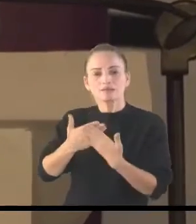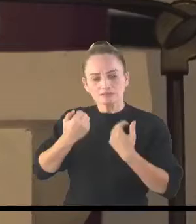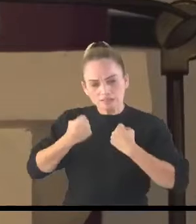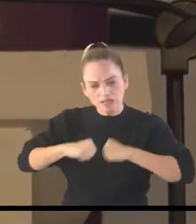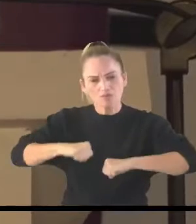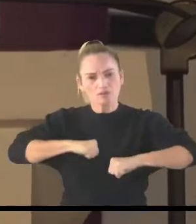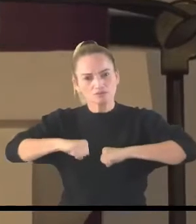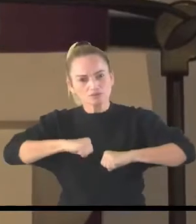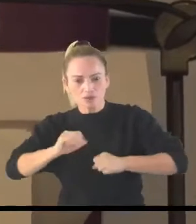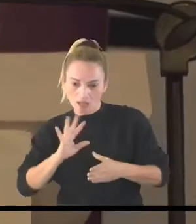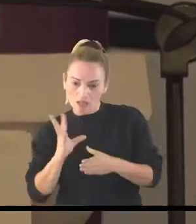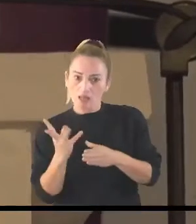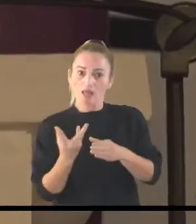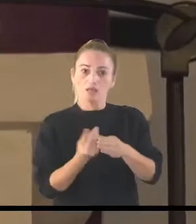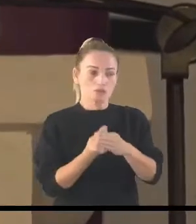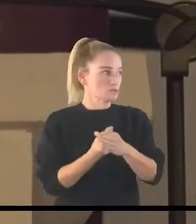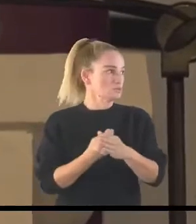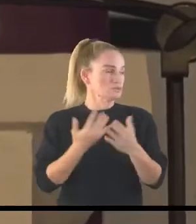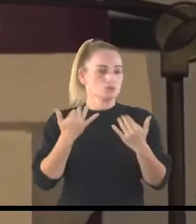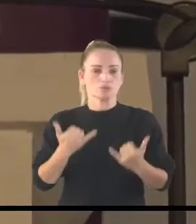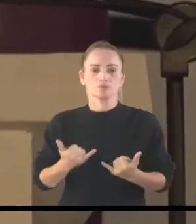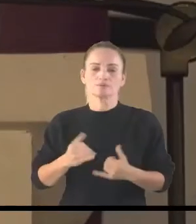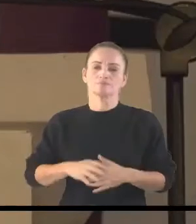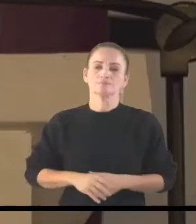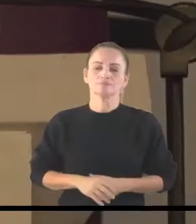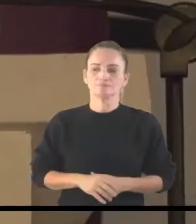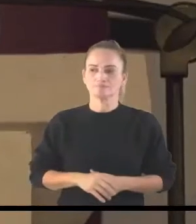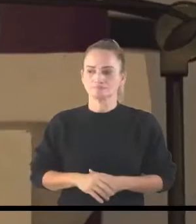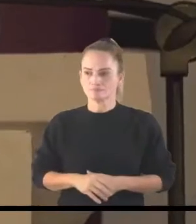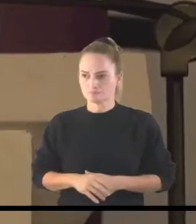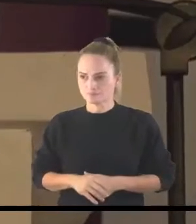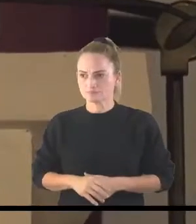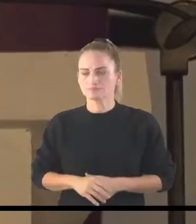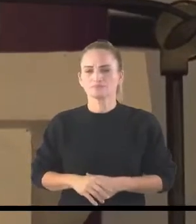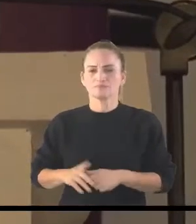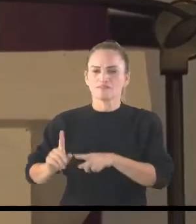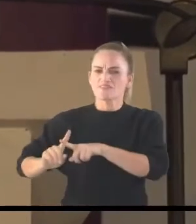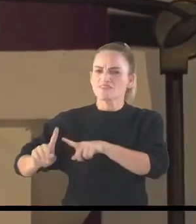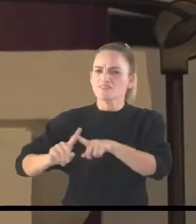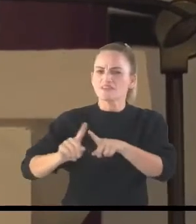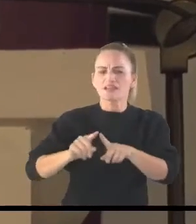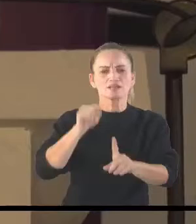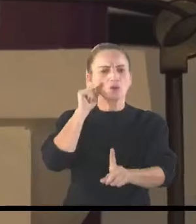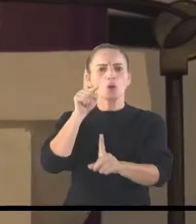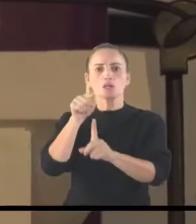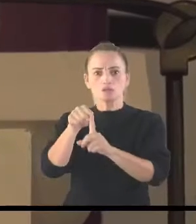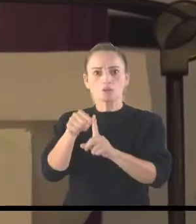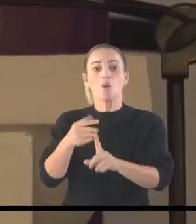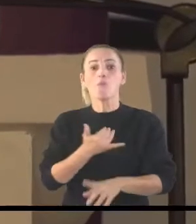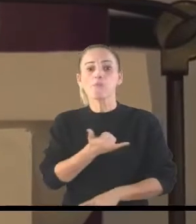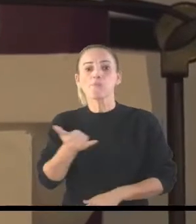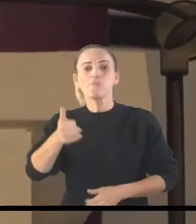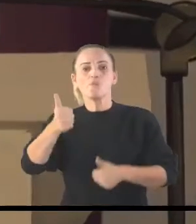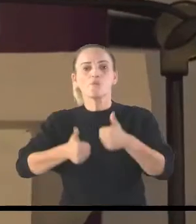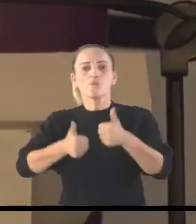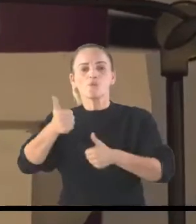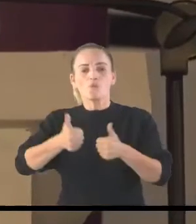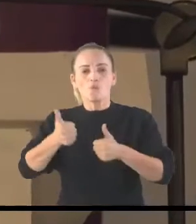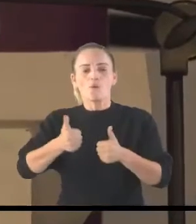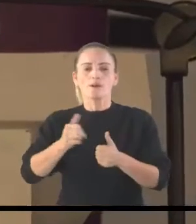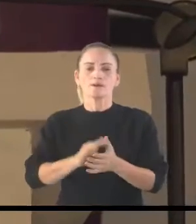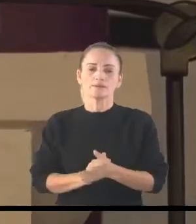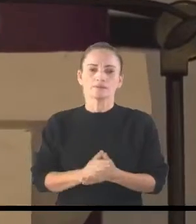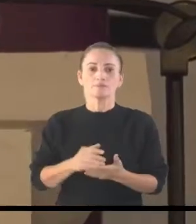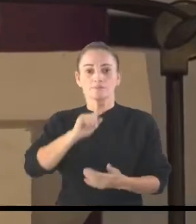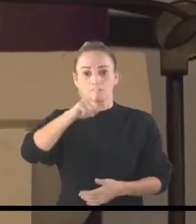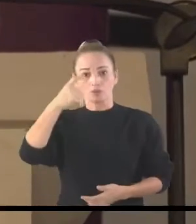esfuerzo de inclusión que lidera este Gobierno del Cambio. Son muchas las metas que tenemos, entre ellas que tenemos que cumplir